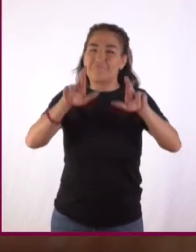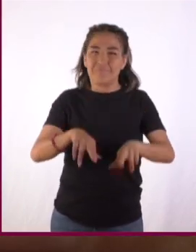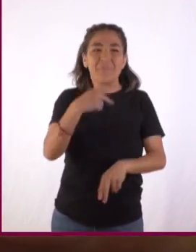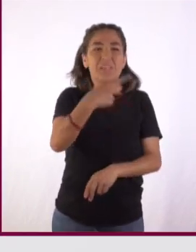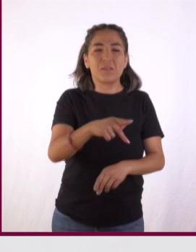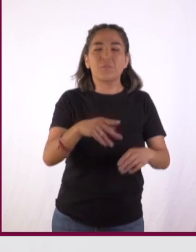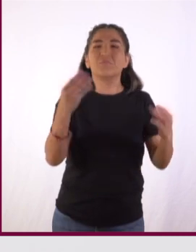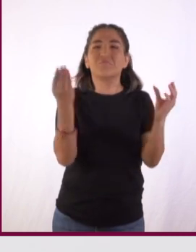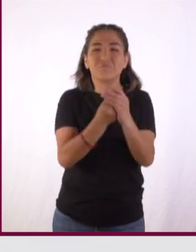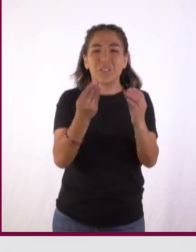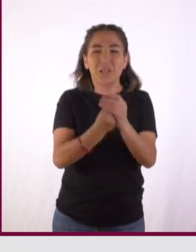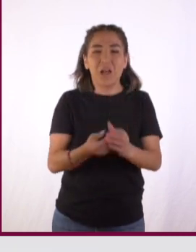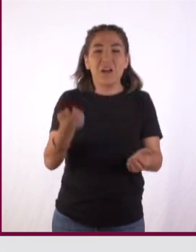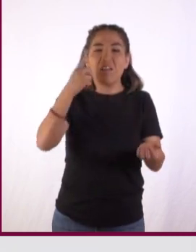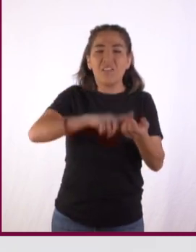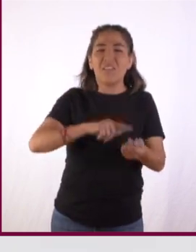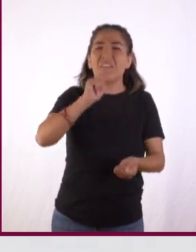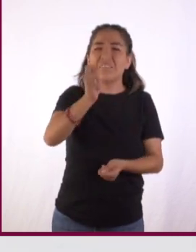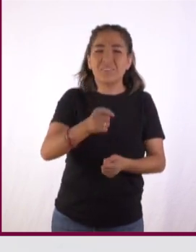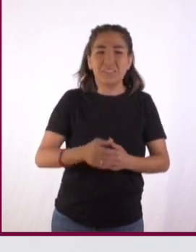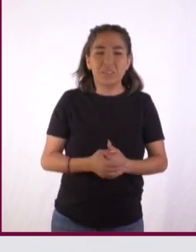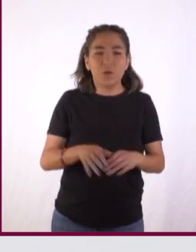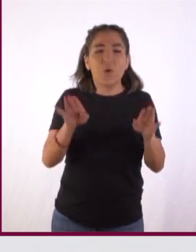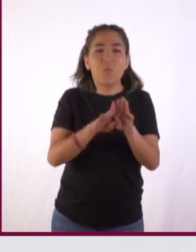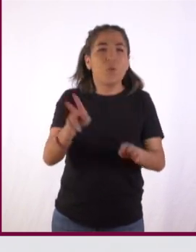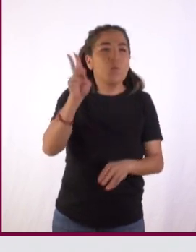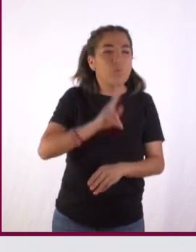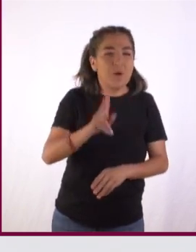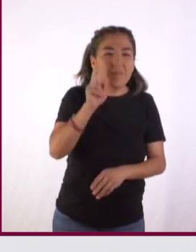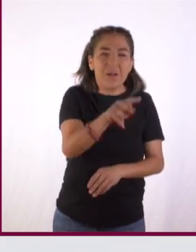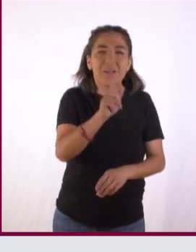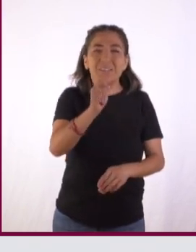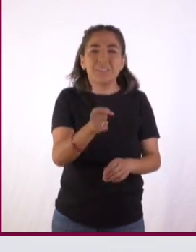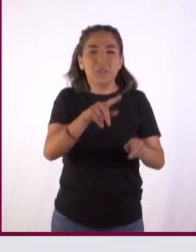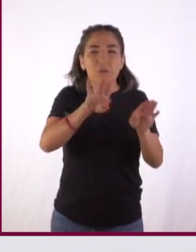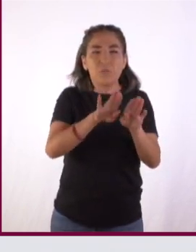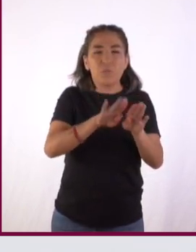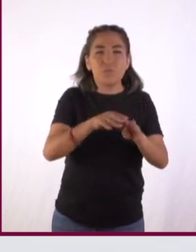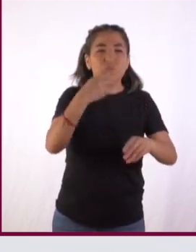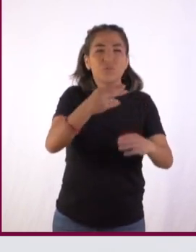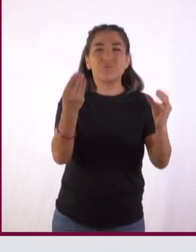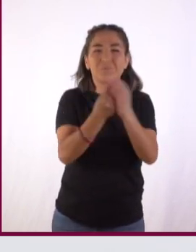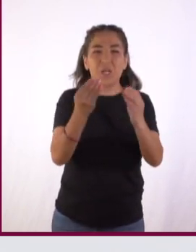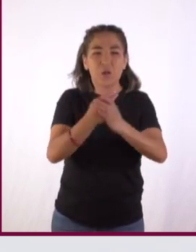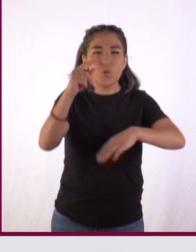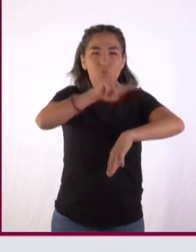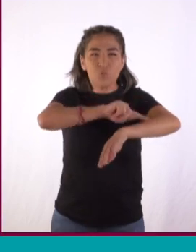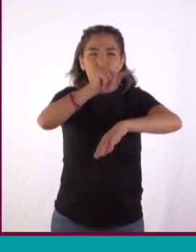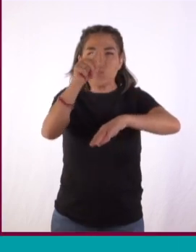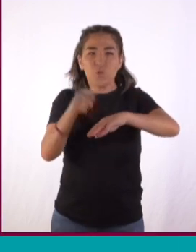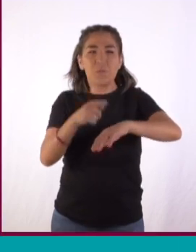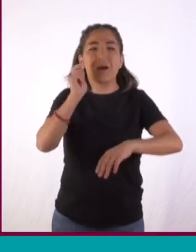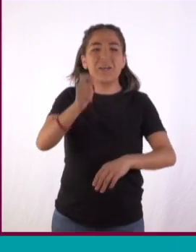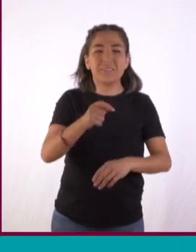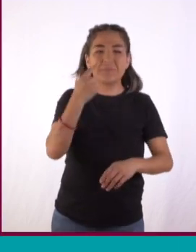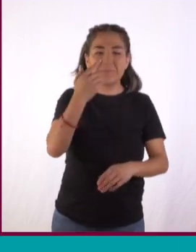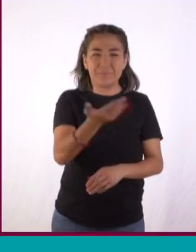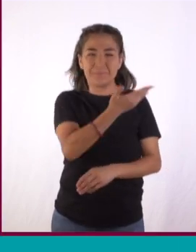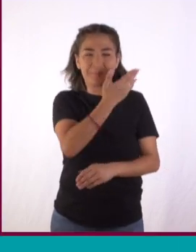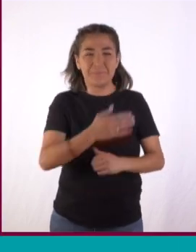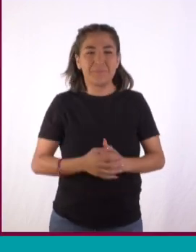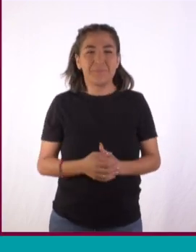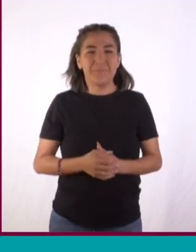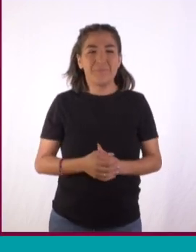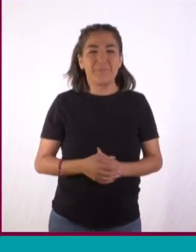muy representativa del fenómeno que a grandes rasgos muestra la curva de magnetización de un material. Podemos ver cómo